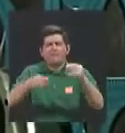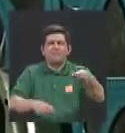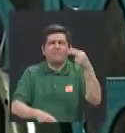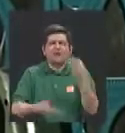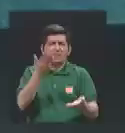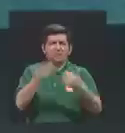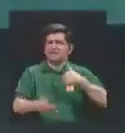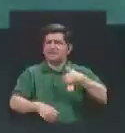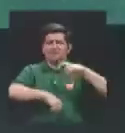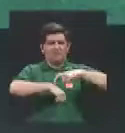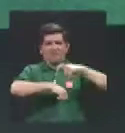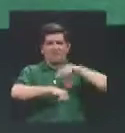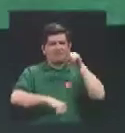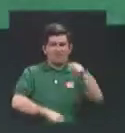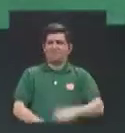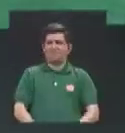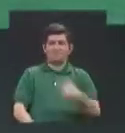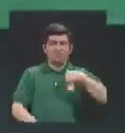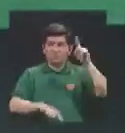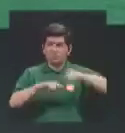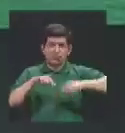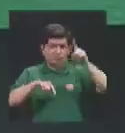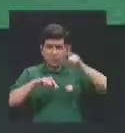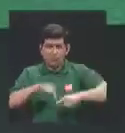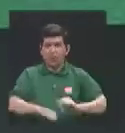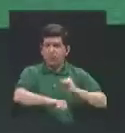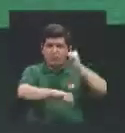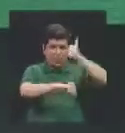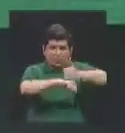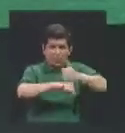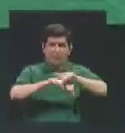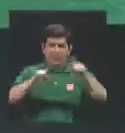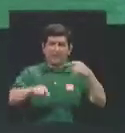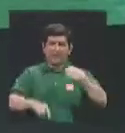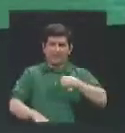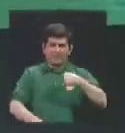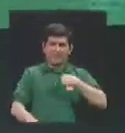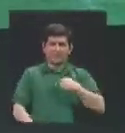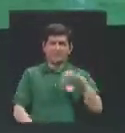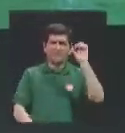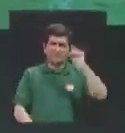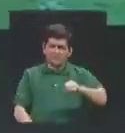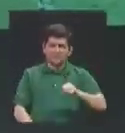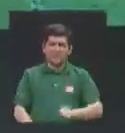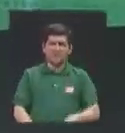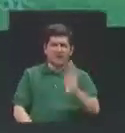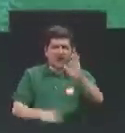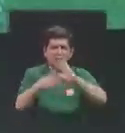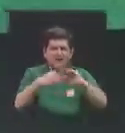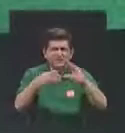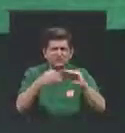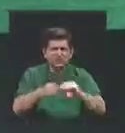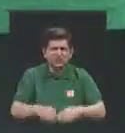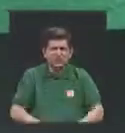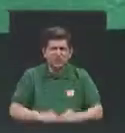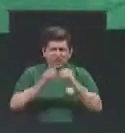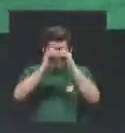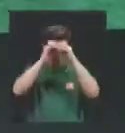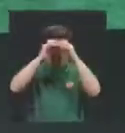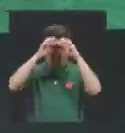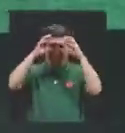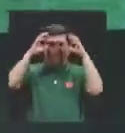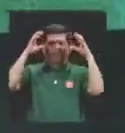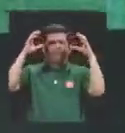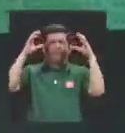contaba historias que posiblemente no tienen tiempo para ella, yo no las podía ubicar. Pero entonces yo sí le daba, a su relato le